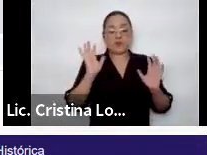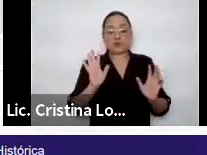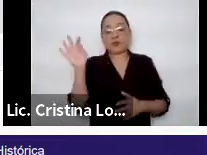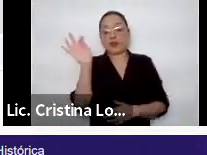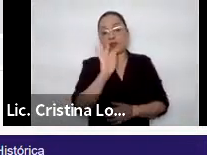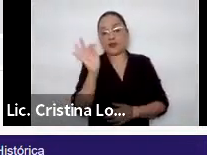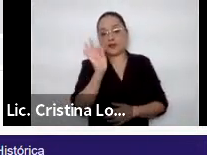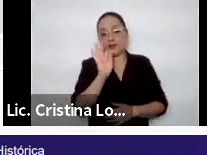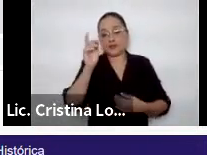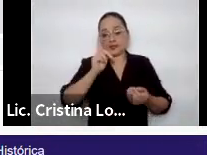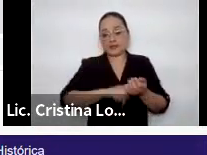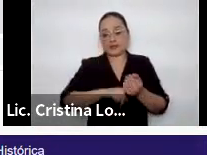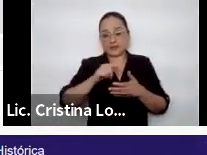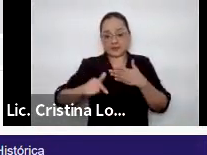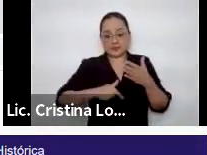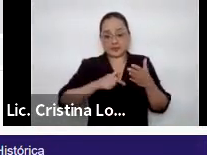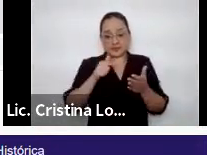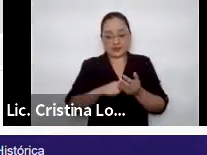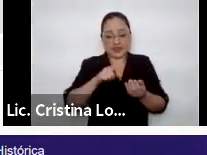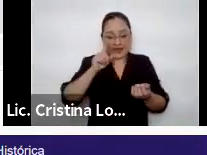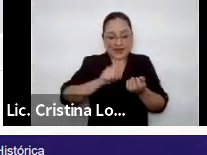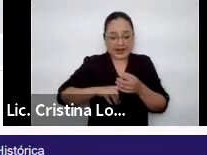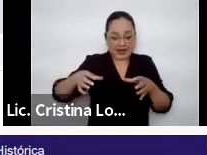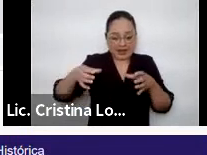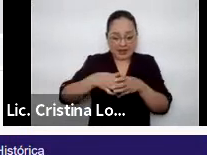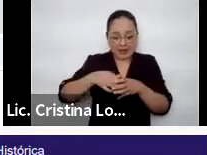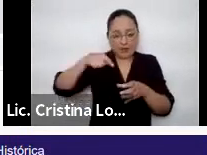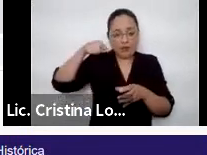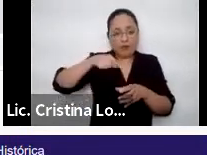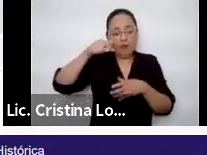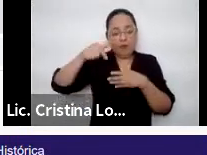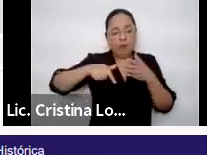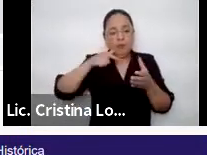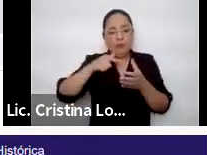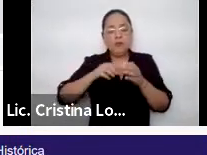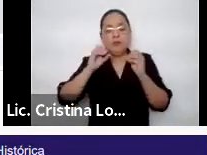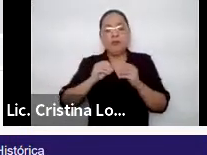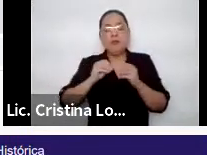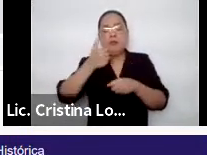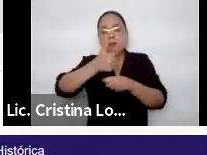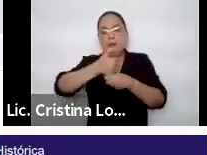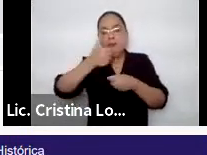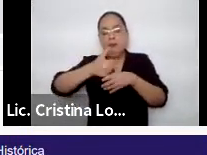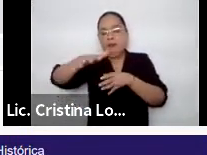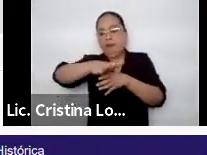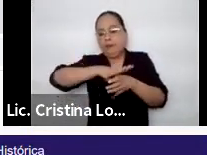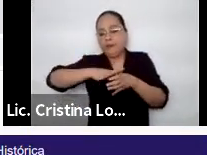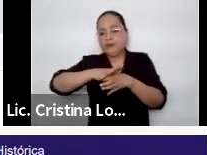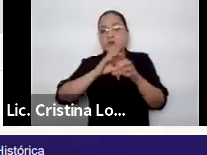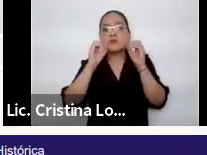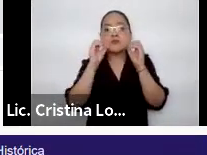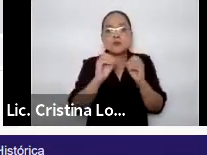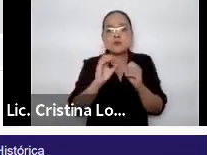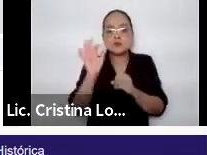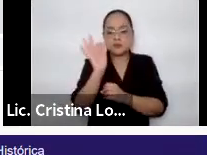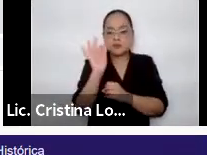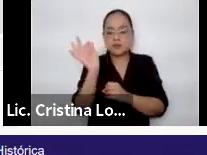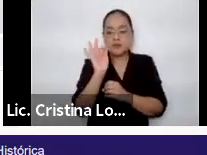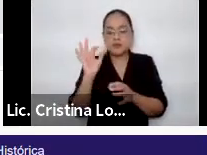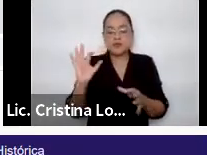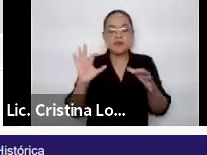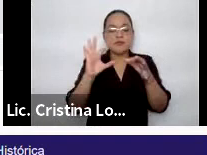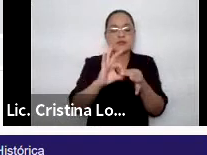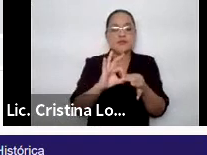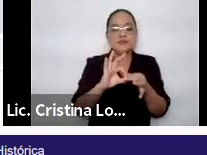un órgano jurisdiccional en el sexto circuito que emitió el criterio o que se están refiriendo a